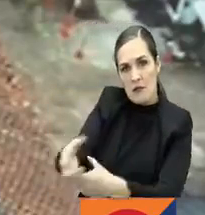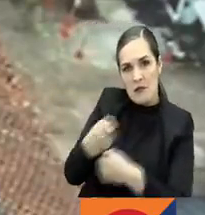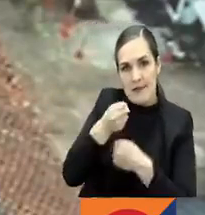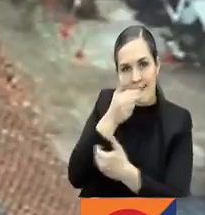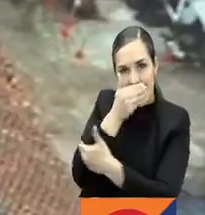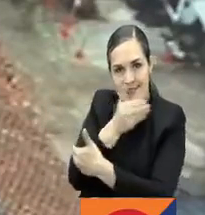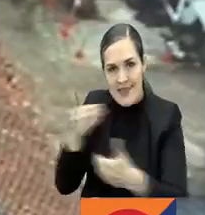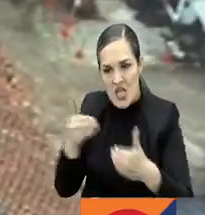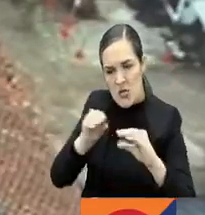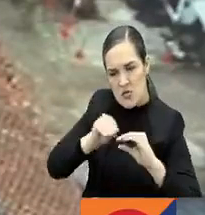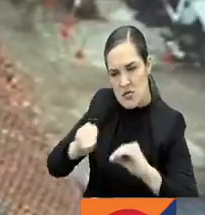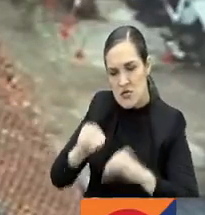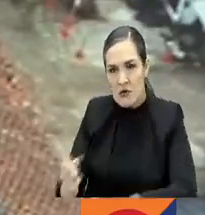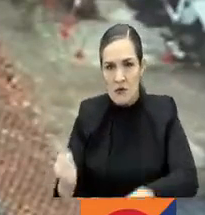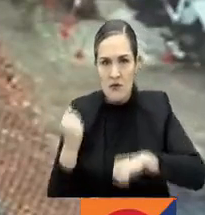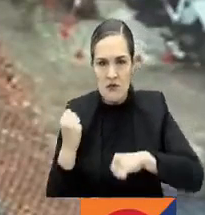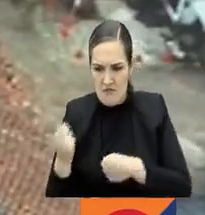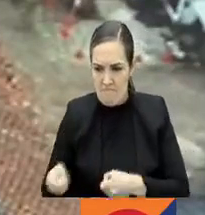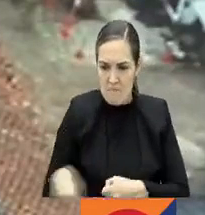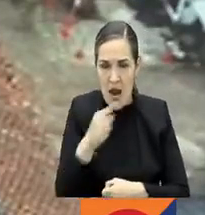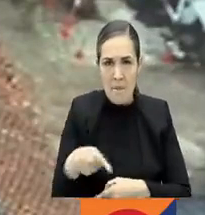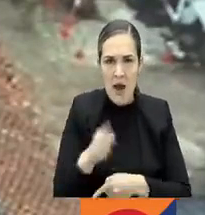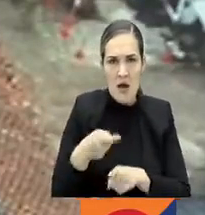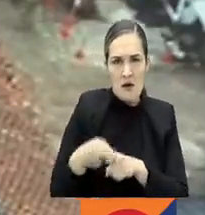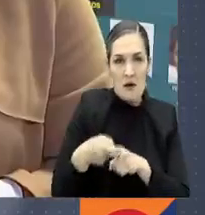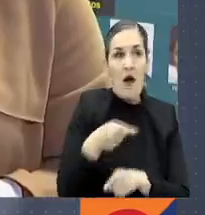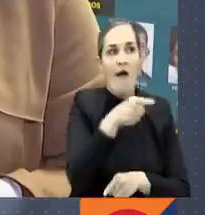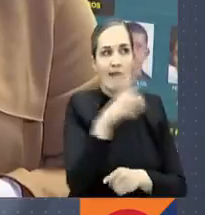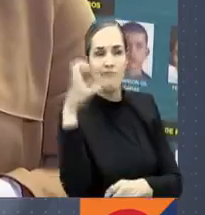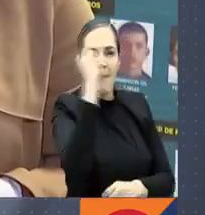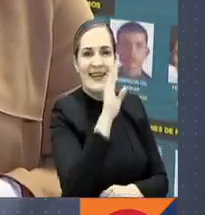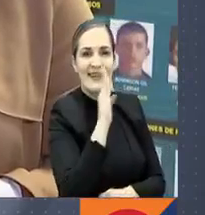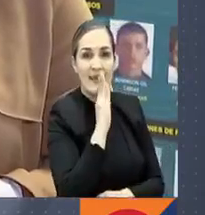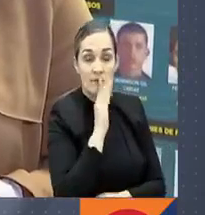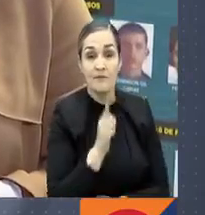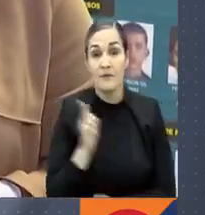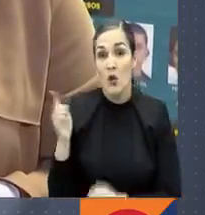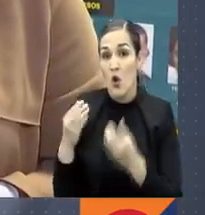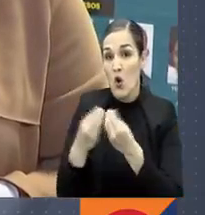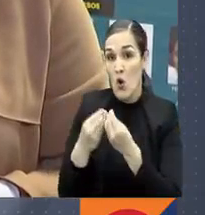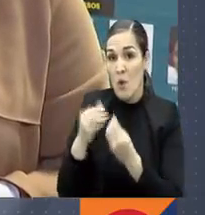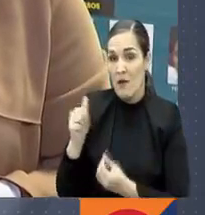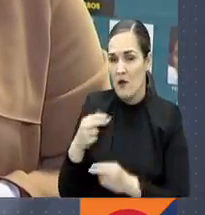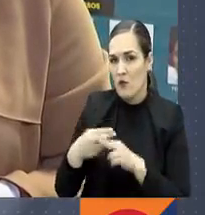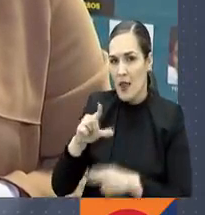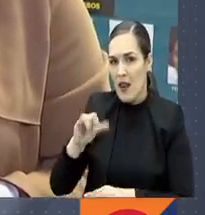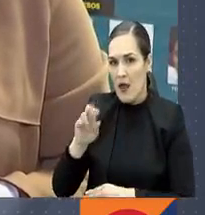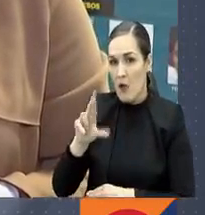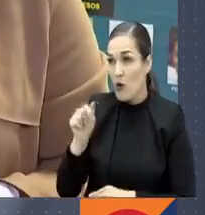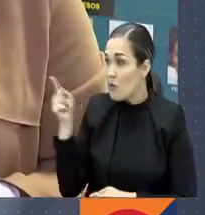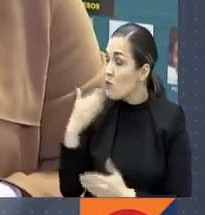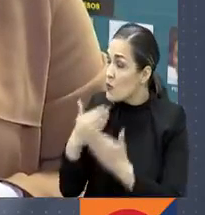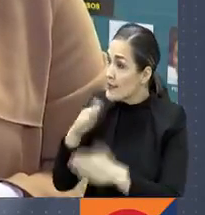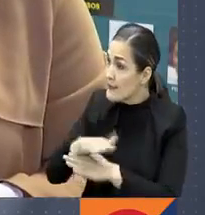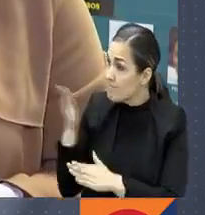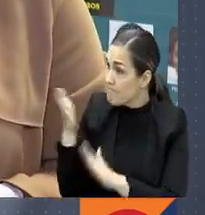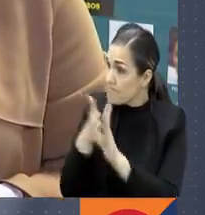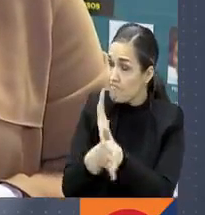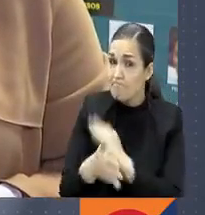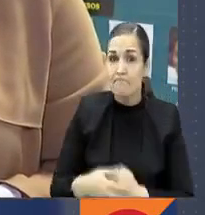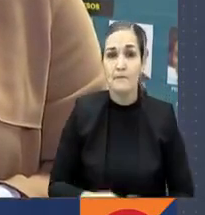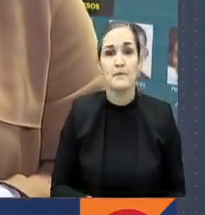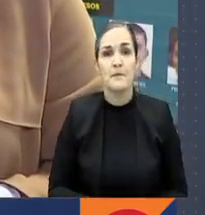delitos. En directo desde el Instituto Colombiano de Bienestar Familiar está nuestra periodista Laura Rojas. Laura, buenas tardes.